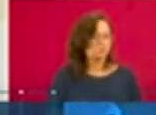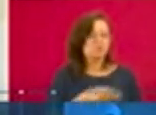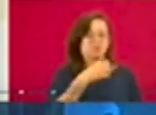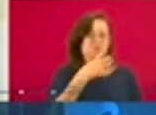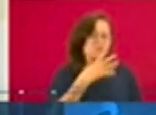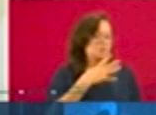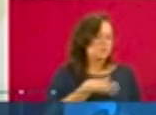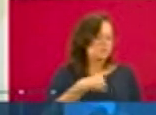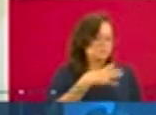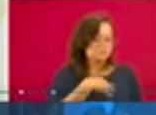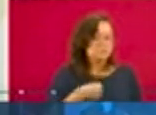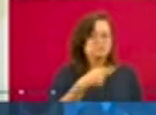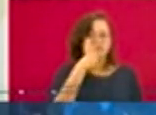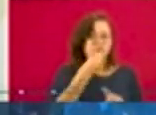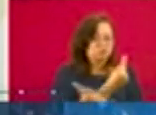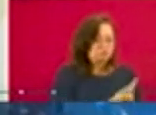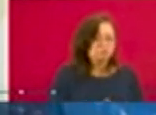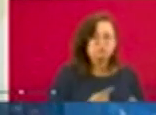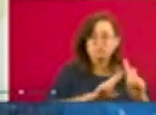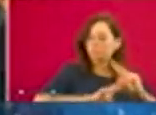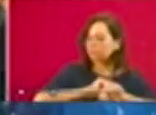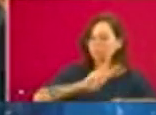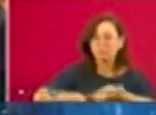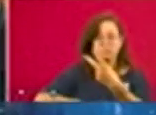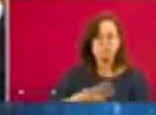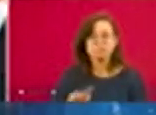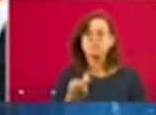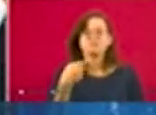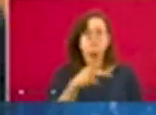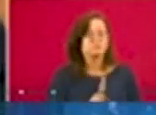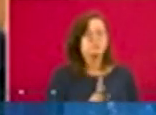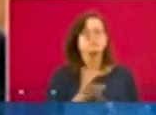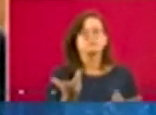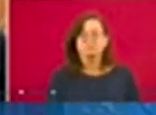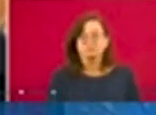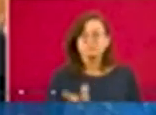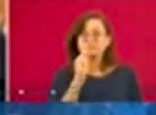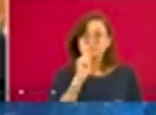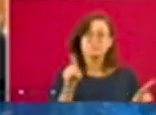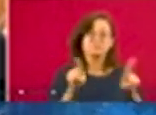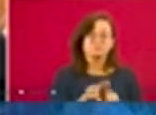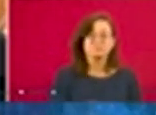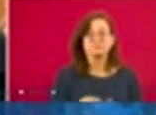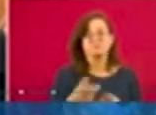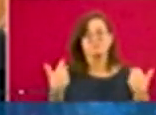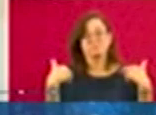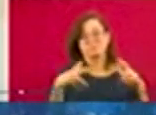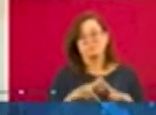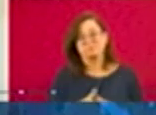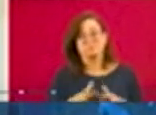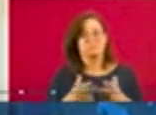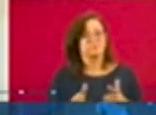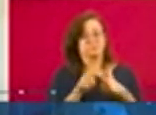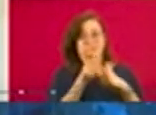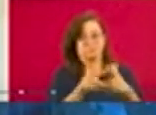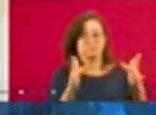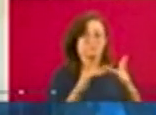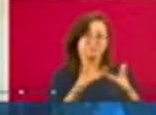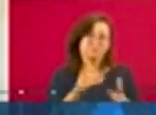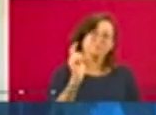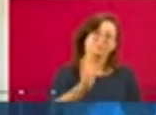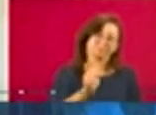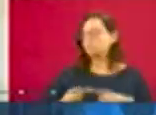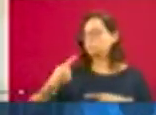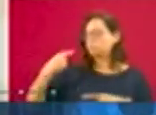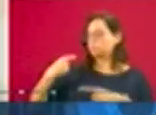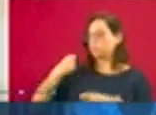este esfuerzo que está haciendo todo el país porque sus niñas y niños sigan aprendiendo. Esta revolución educativa, Esteban. Es una revolución